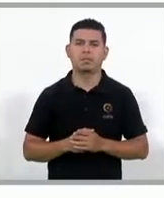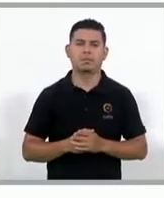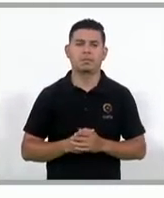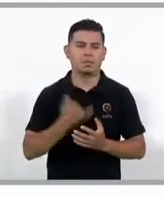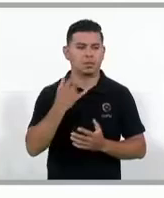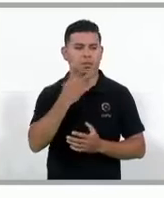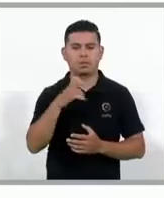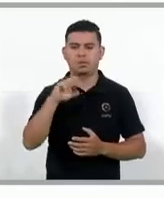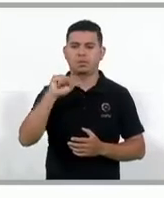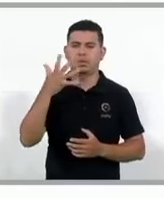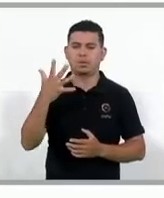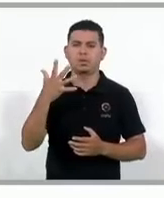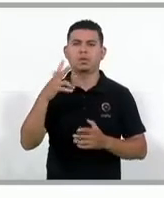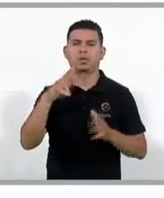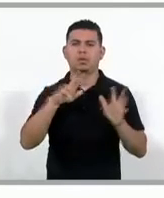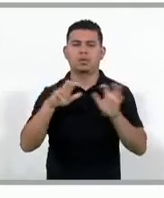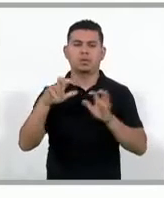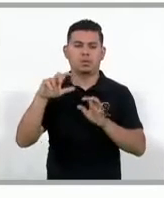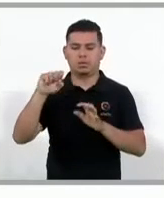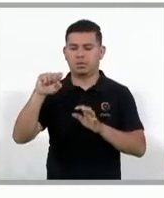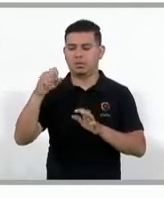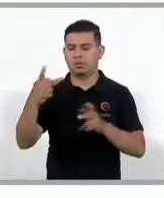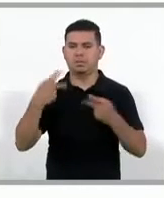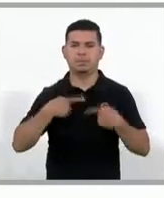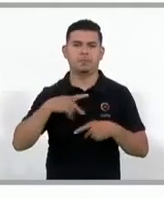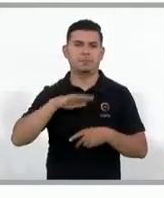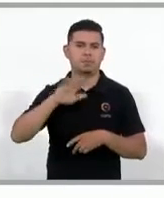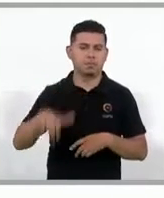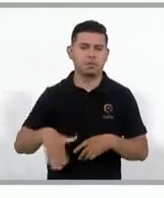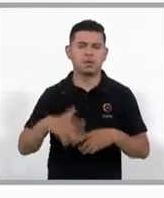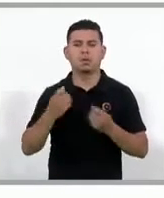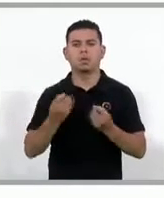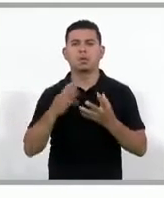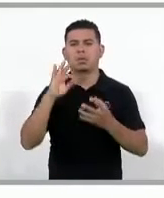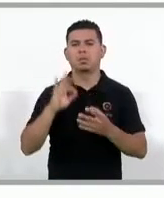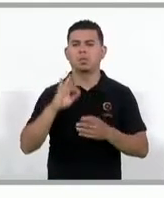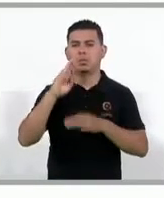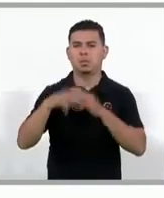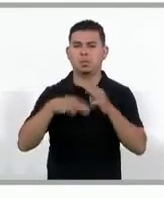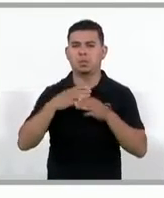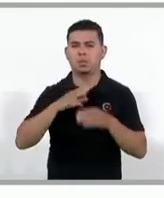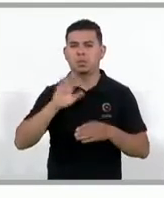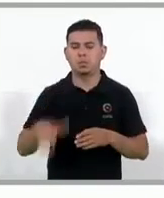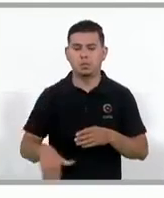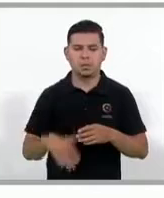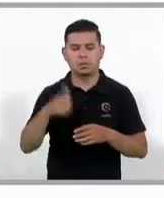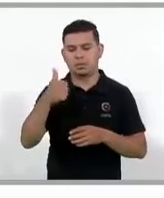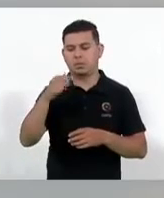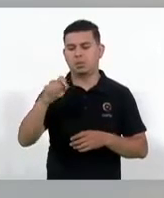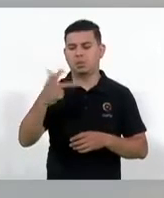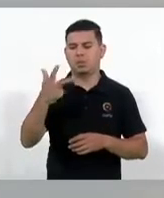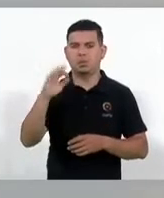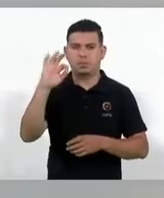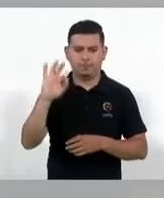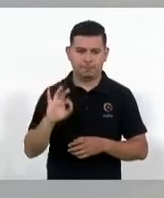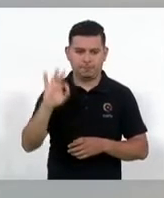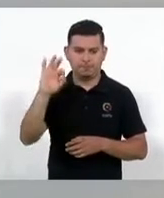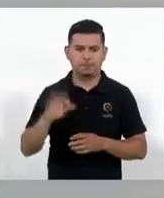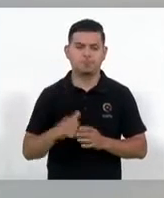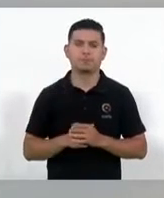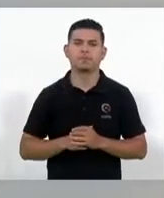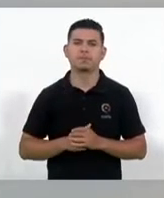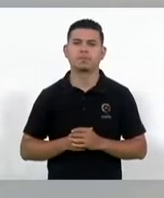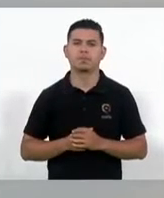265 mil 862 defunciones con una tasa de letalidad global de 6.8 por ciento